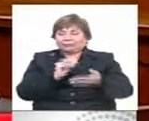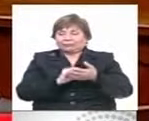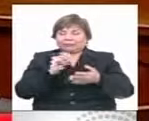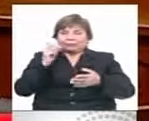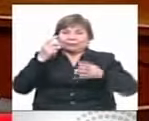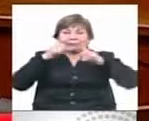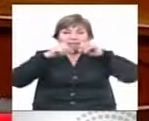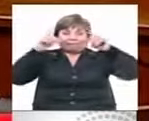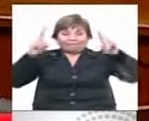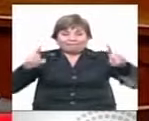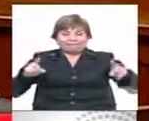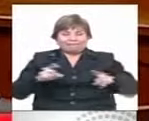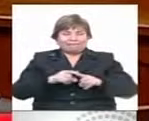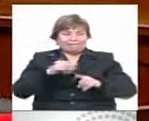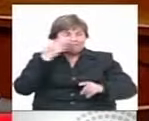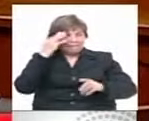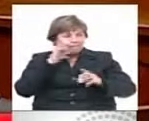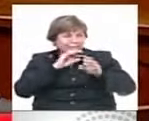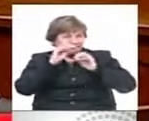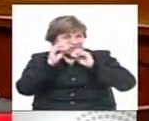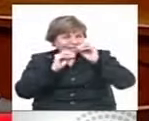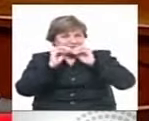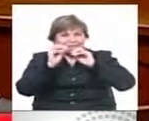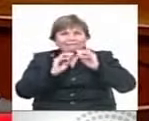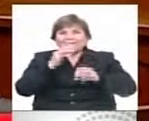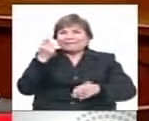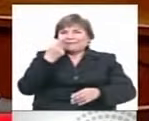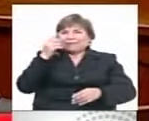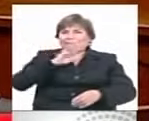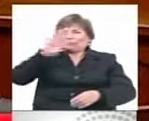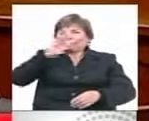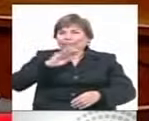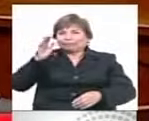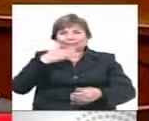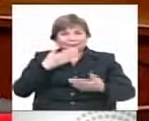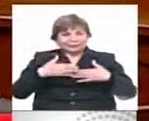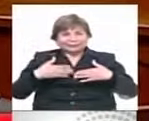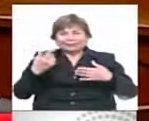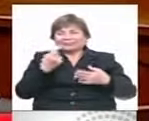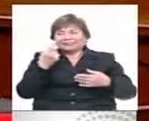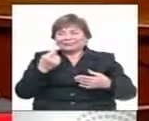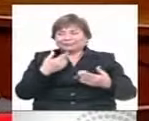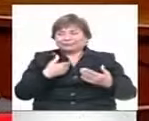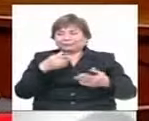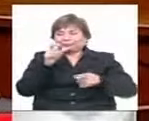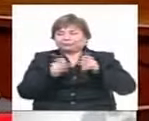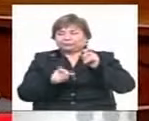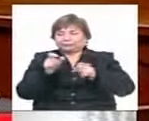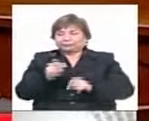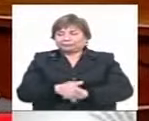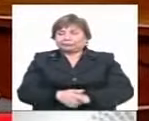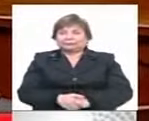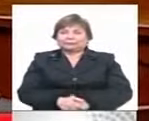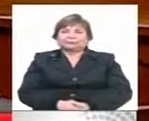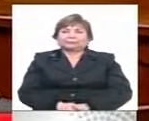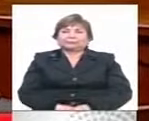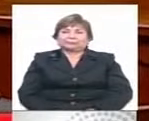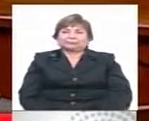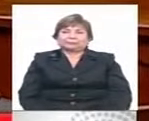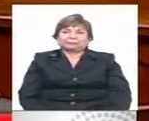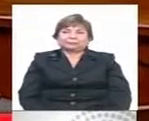pantalla inteligente que usará inteligencia artificial para atender de manera inclusiva a la ciudadanía en lenguaje de